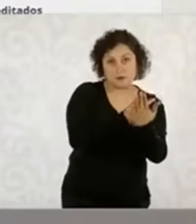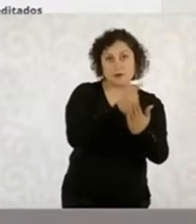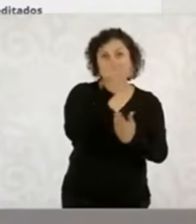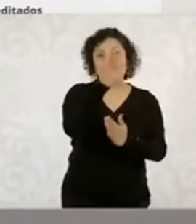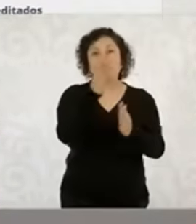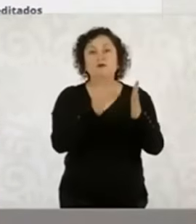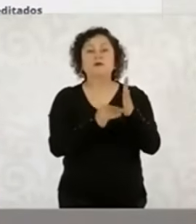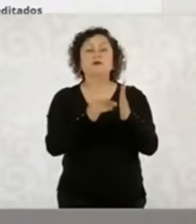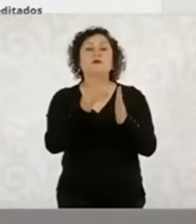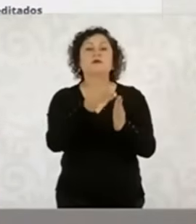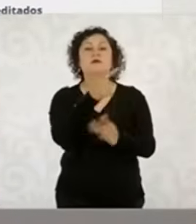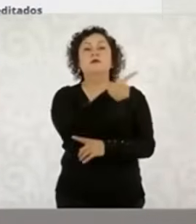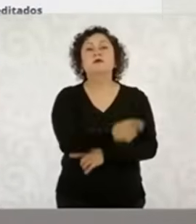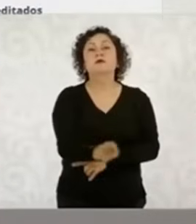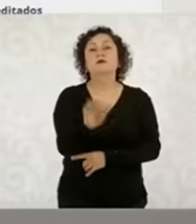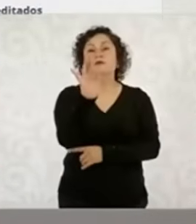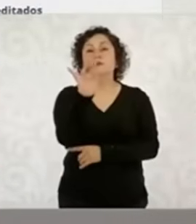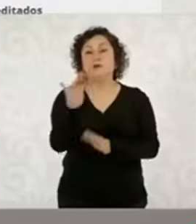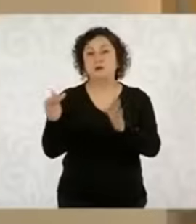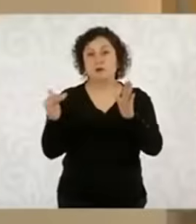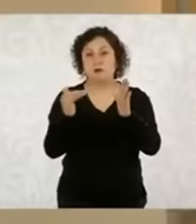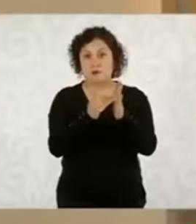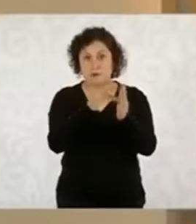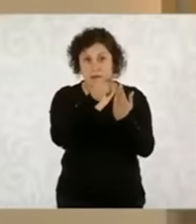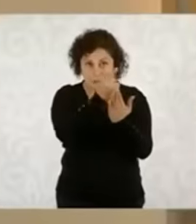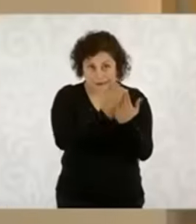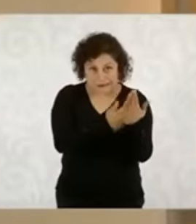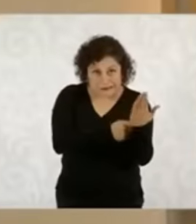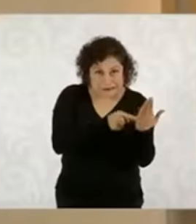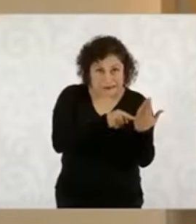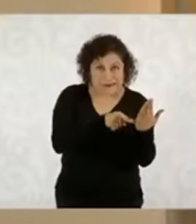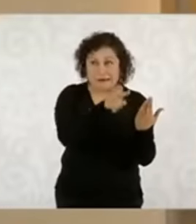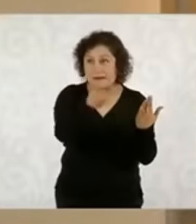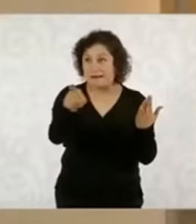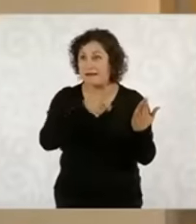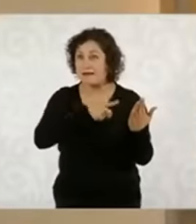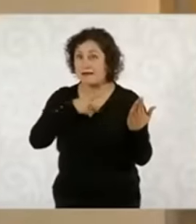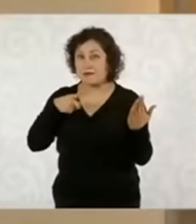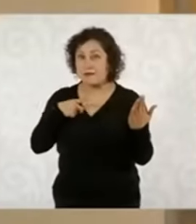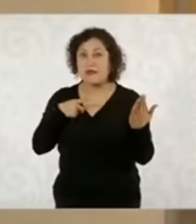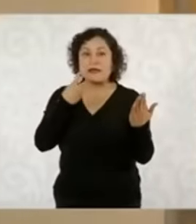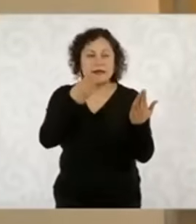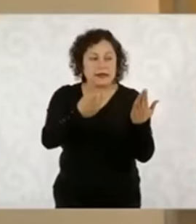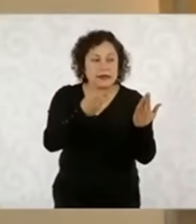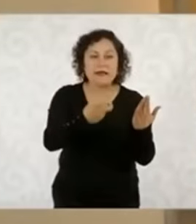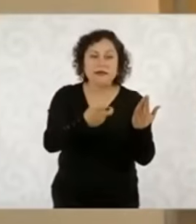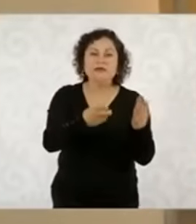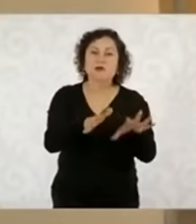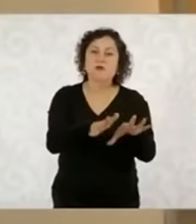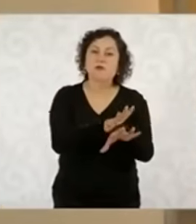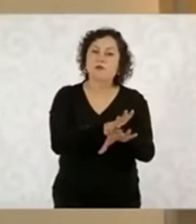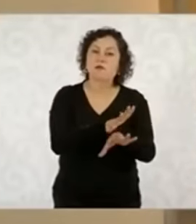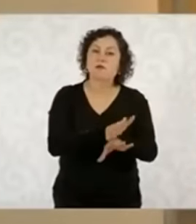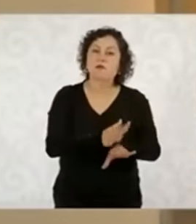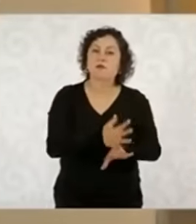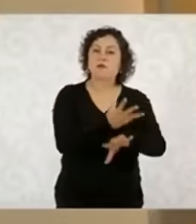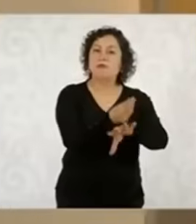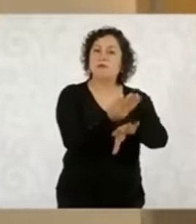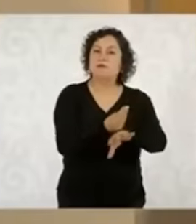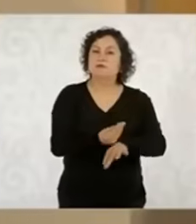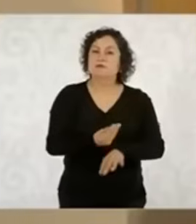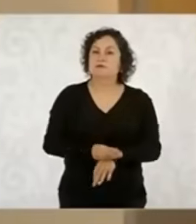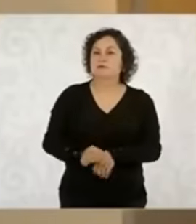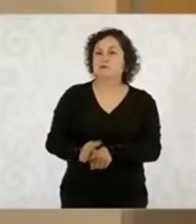4.155.000 créditos impagables se van a corregir, se van a reestructurar y ninguna de